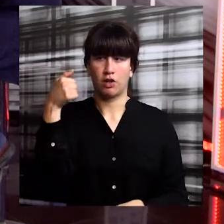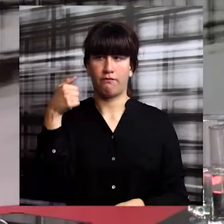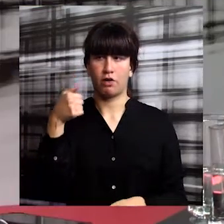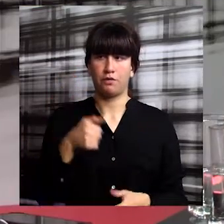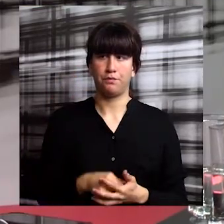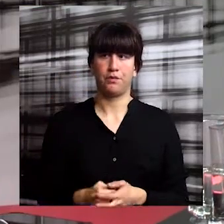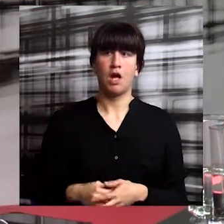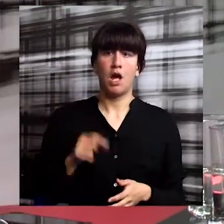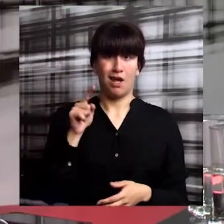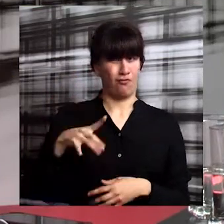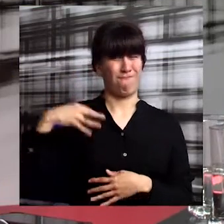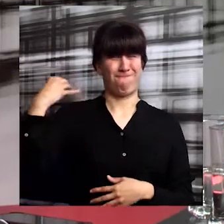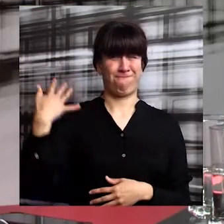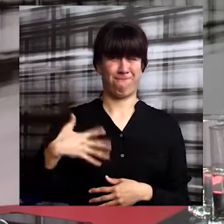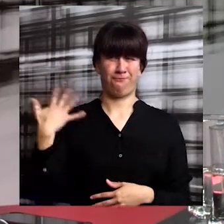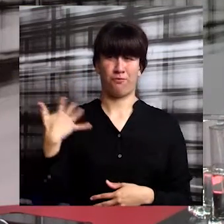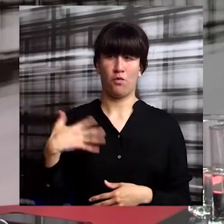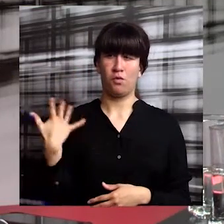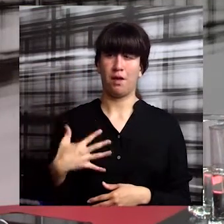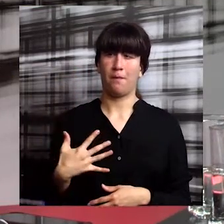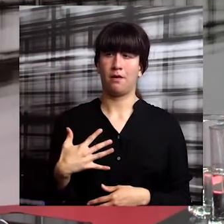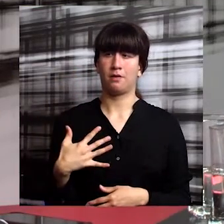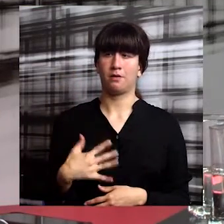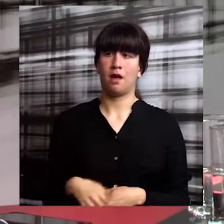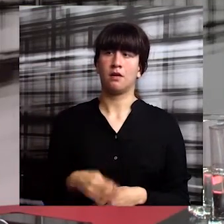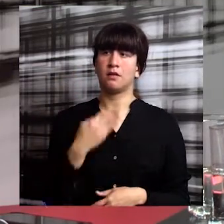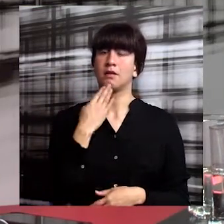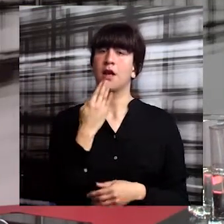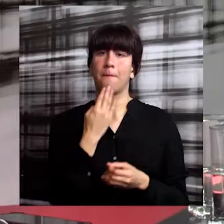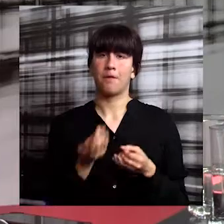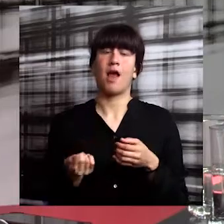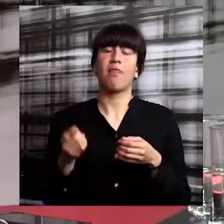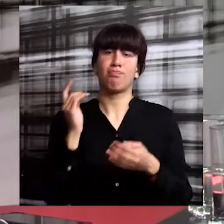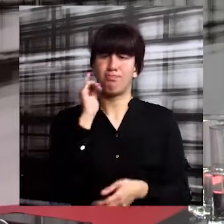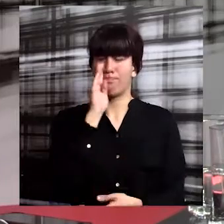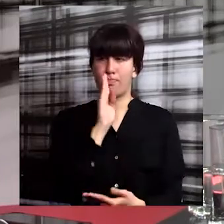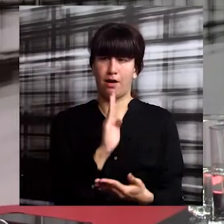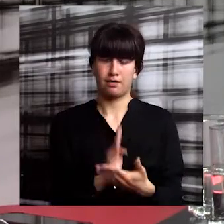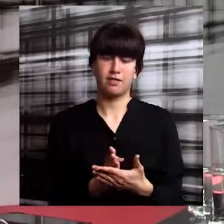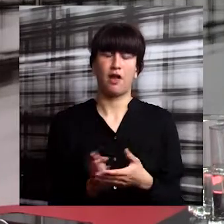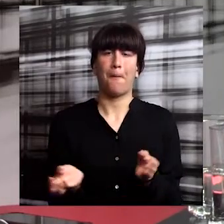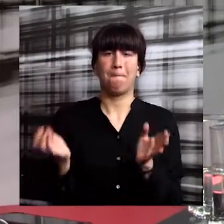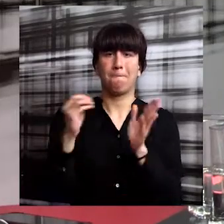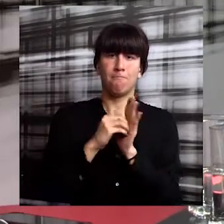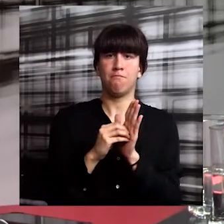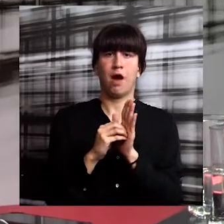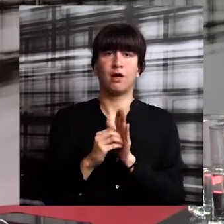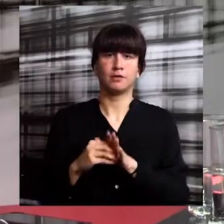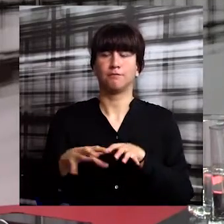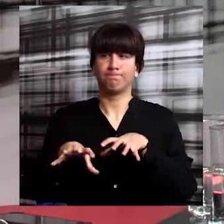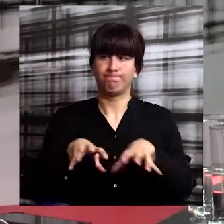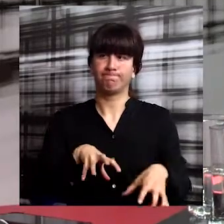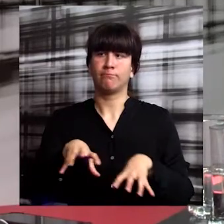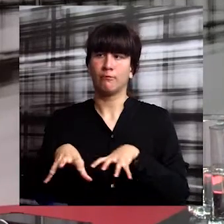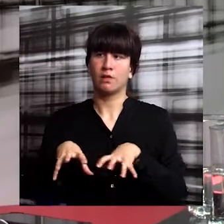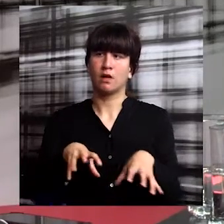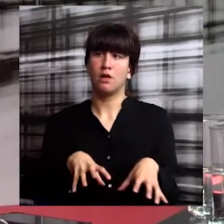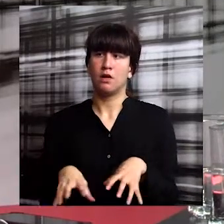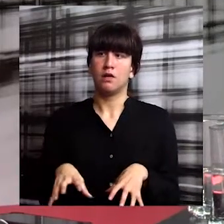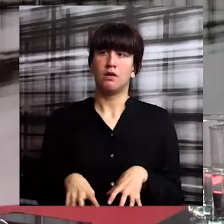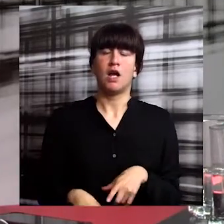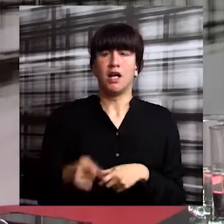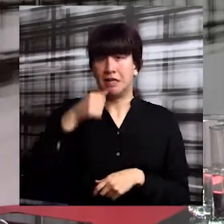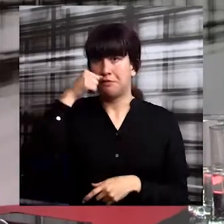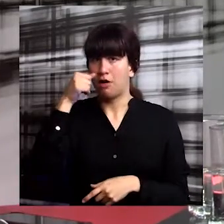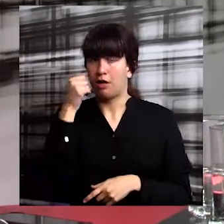narcotráfico. Eso es fundamental. También el gobierno ha decidido incorporar más recursos a las policías para enfrentar este flagelo que hoy día afecta a la